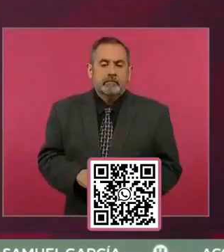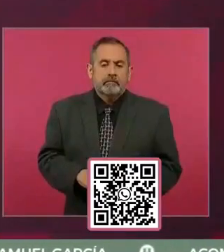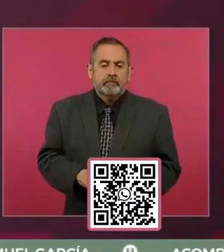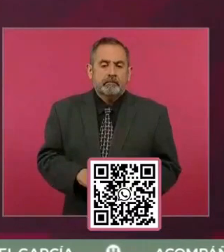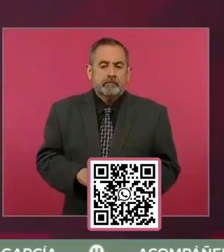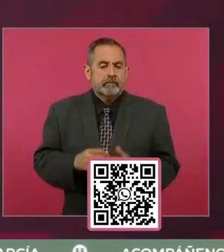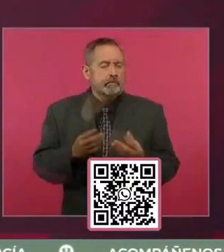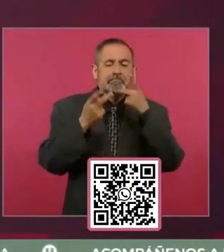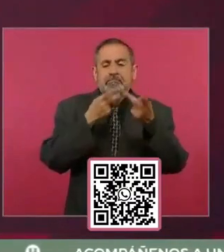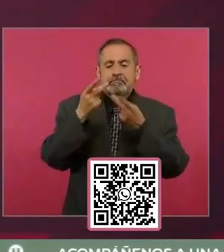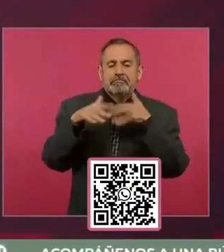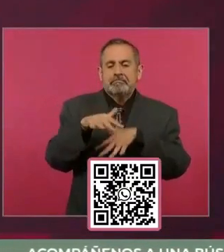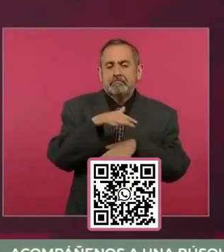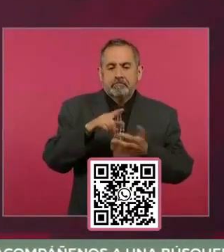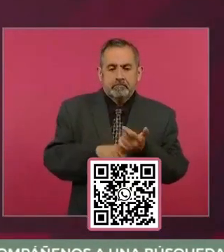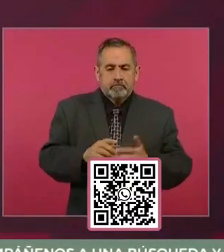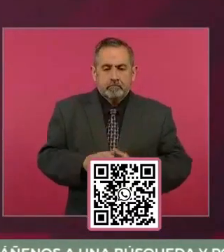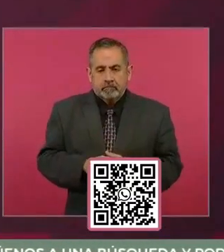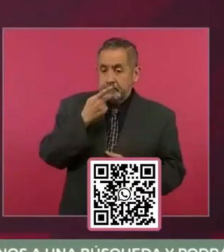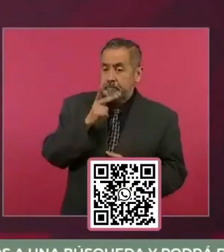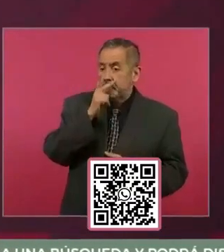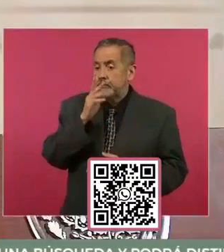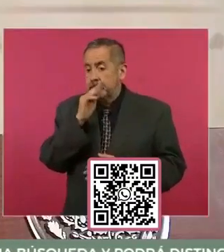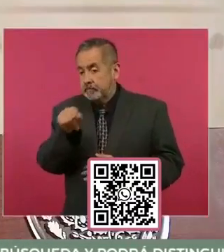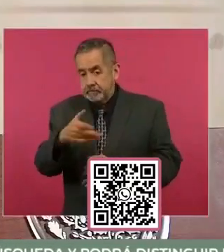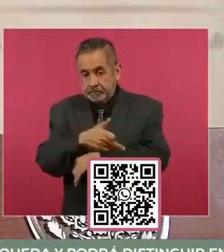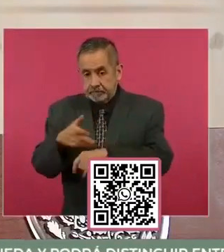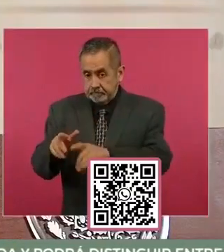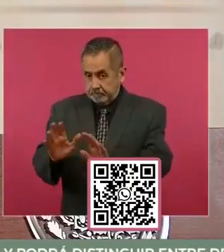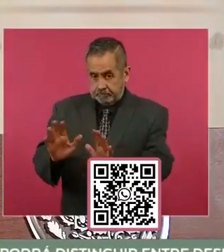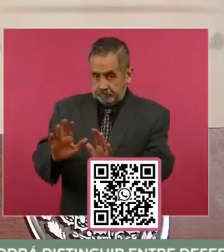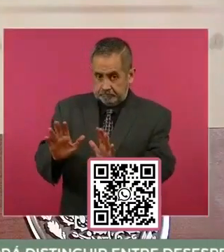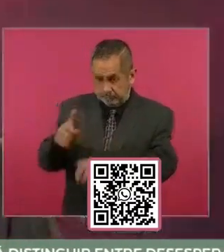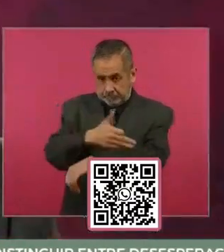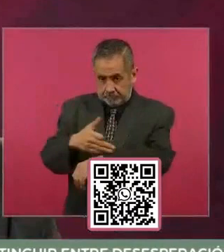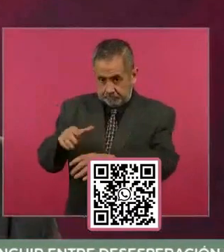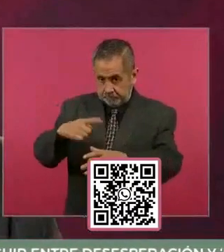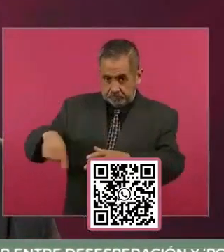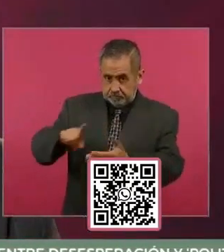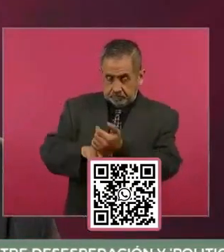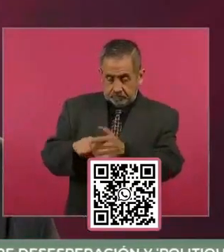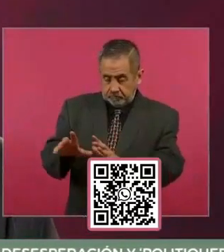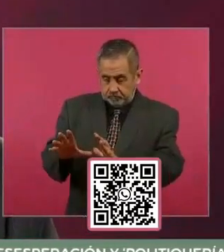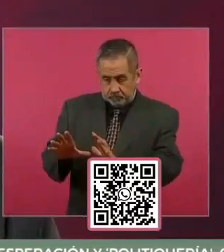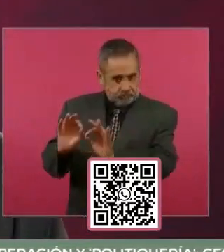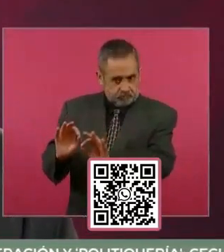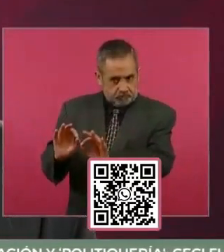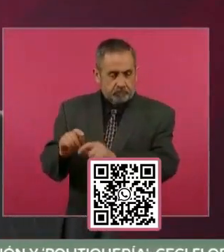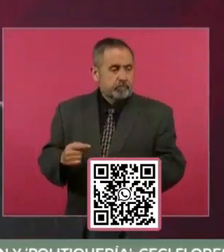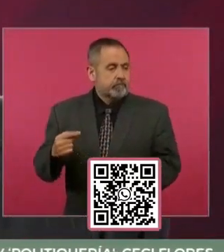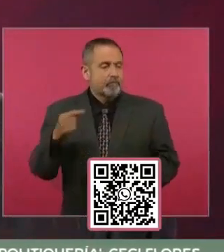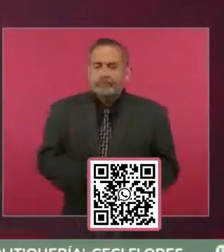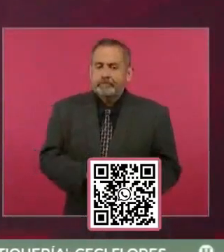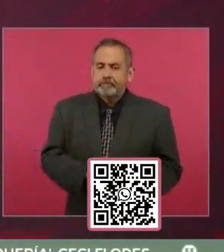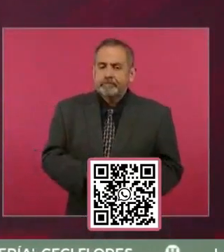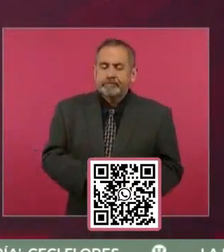Hay mucha politiquería. No estoy hablando de los padres, ¿eh?, ni de los familiares de las víctimas, de los desaparecidos. No, estoy hablando